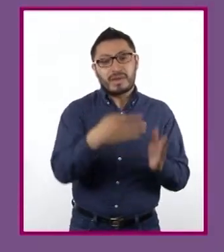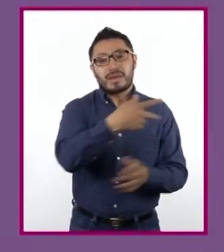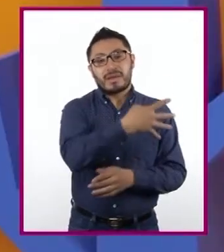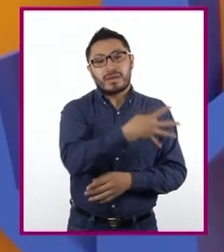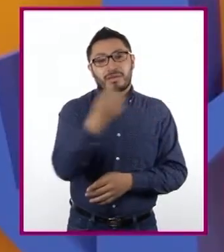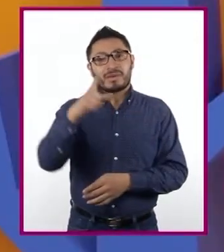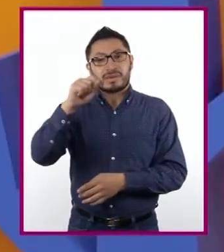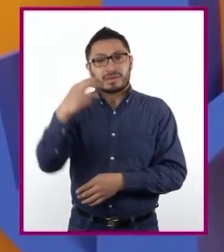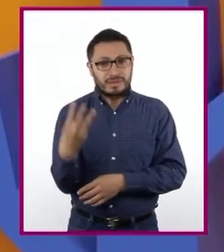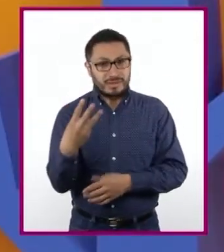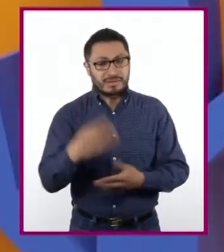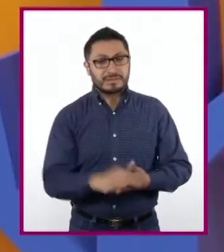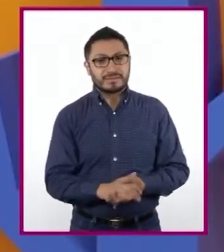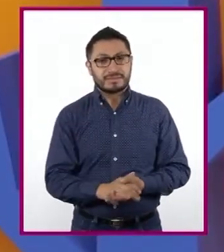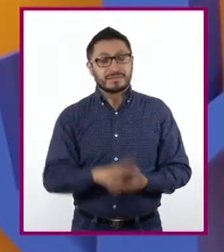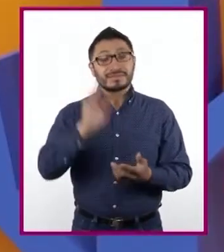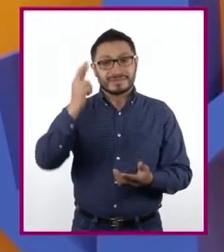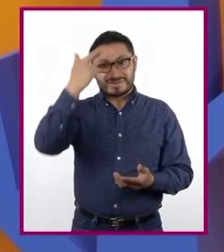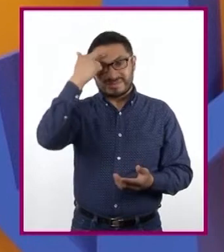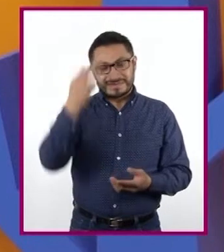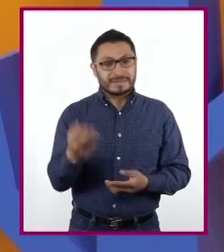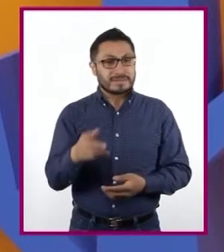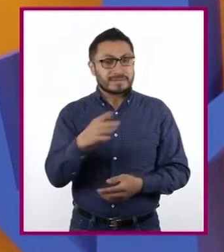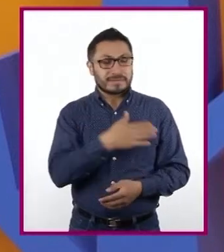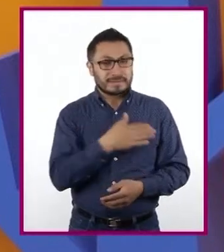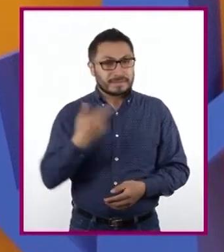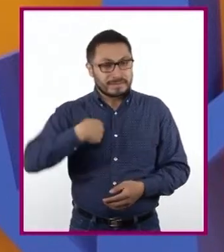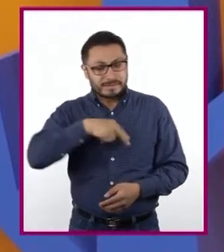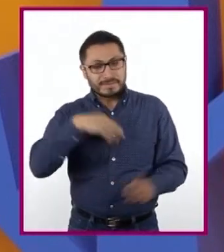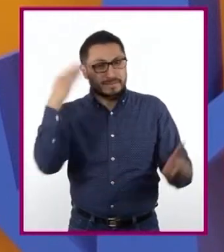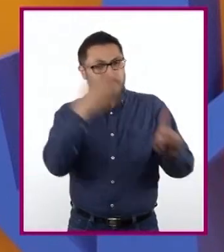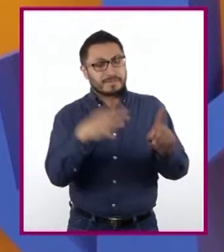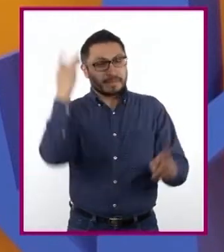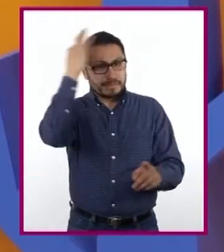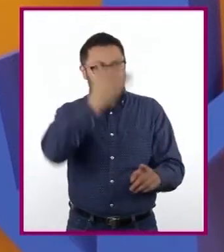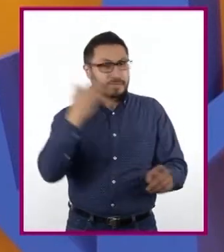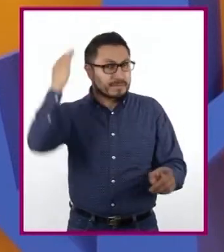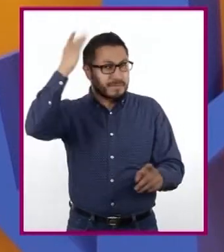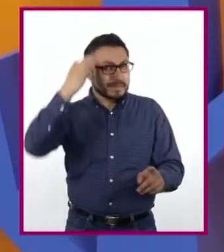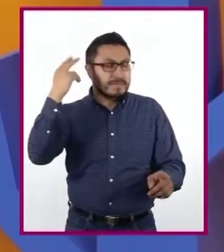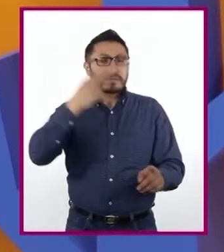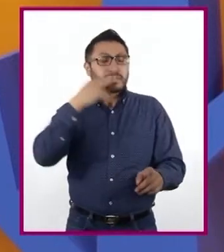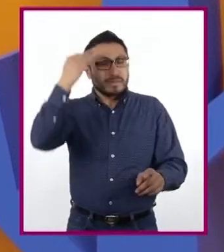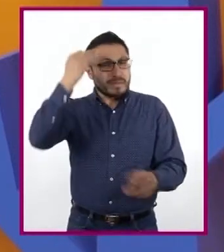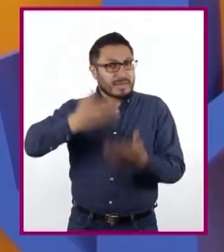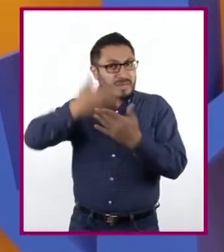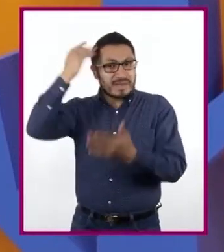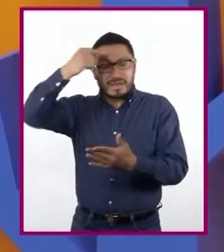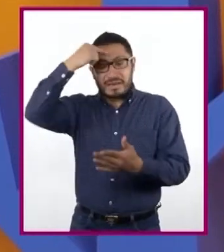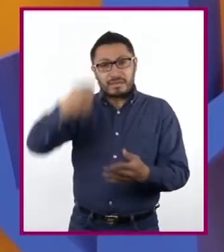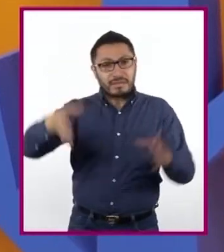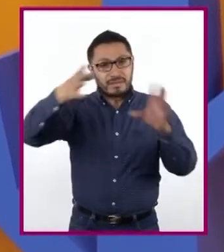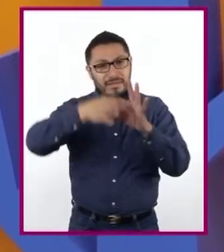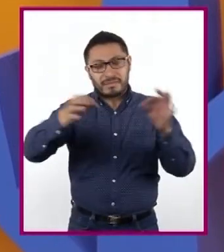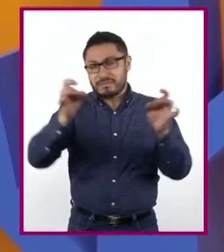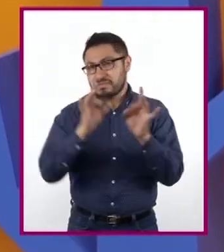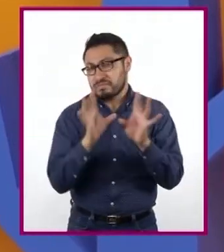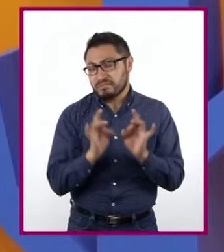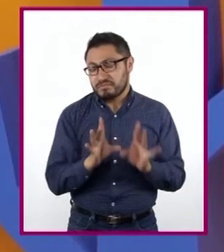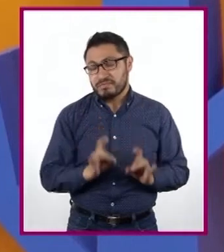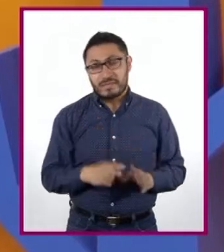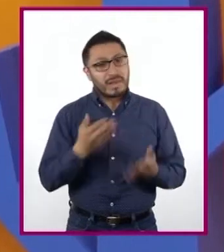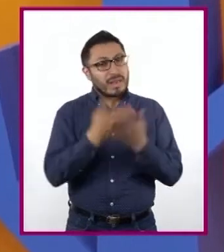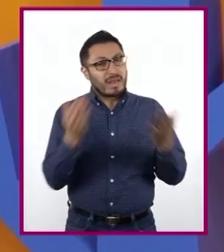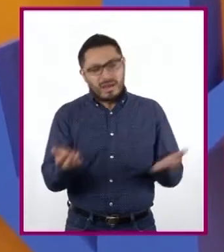1973. Recordemos que nuestro propósito es analizar el uso del tiempo pasado para narrar sucesos. Ahora